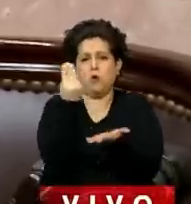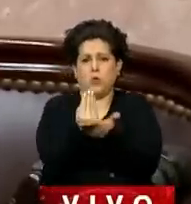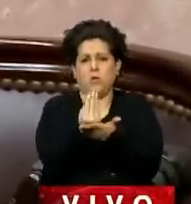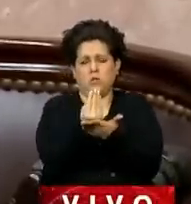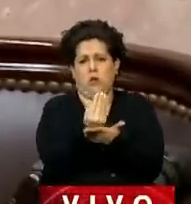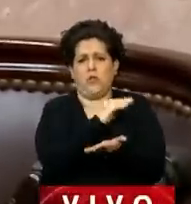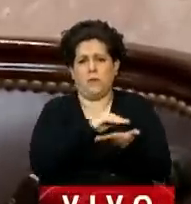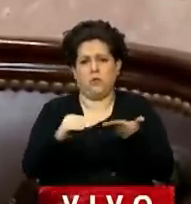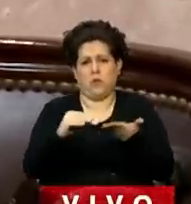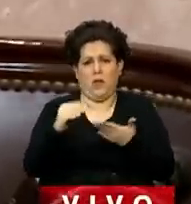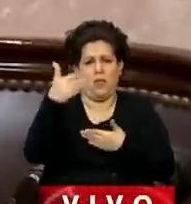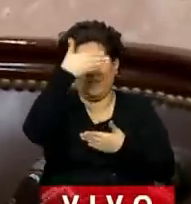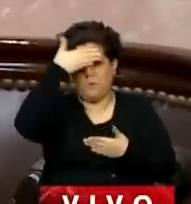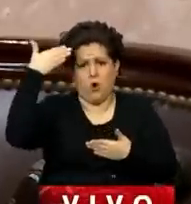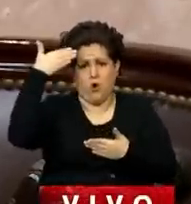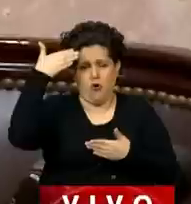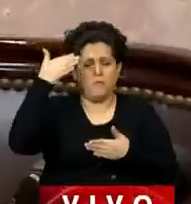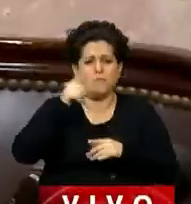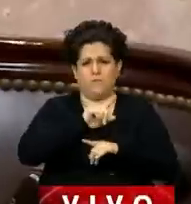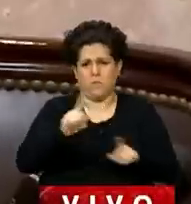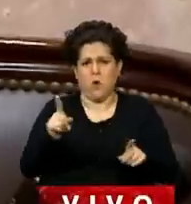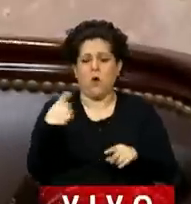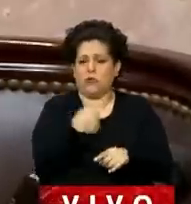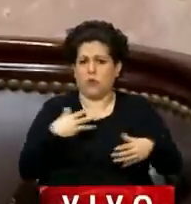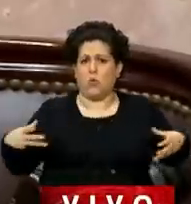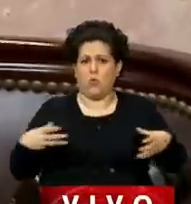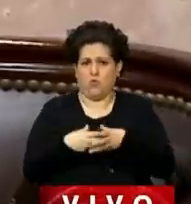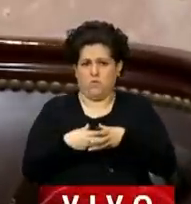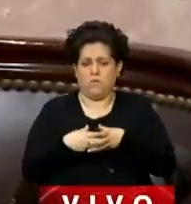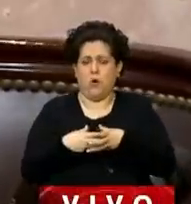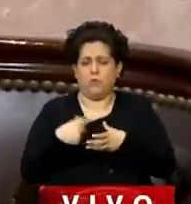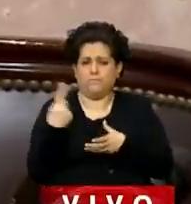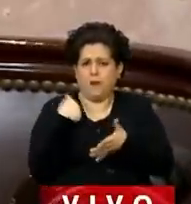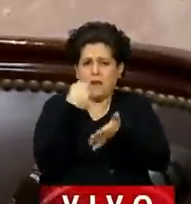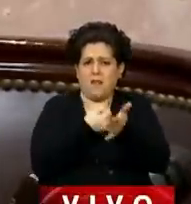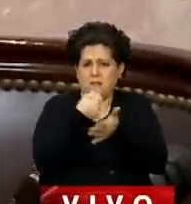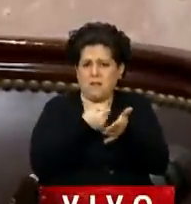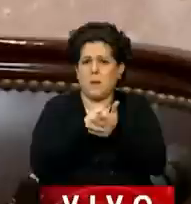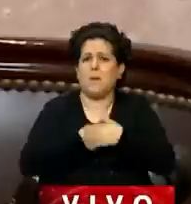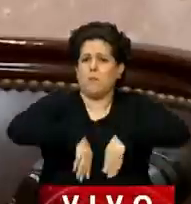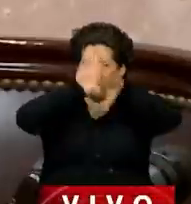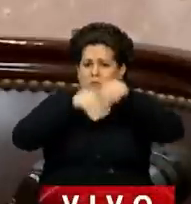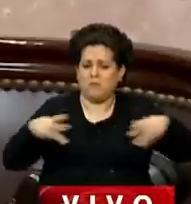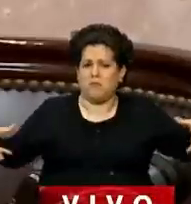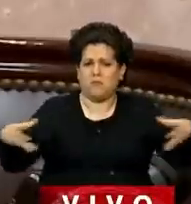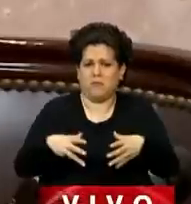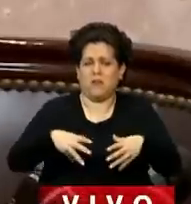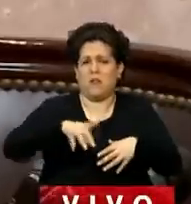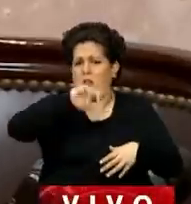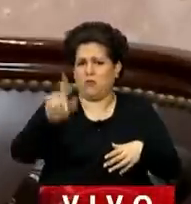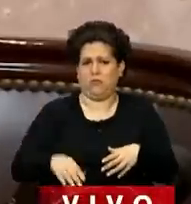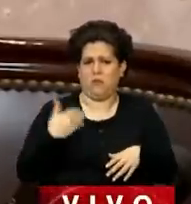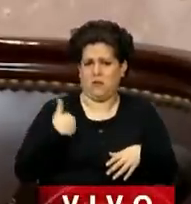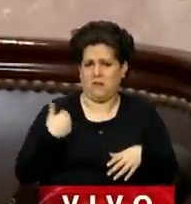moreau y nosotros desde la libertad avanza vamos a seguir luchando por la integridad territorial de nuestro país